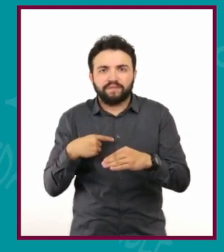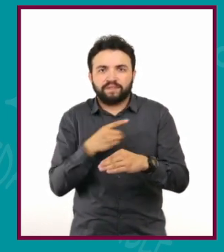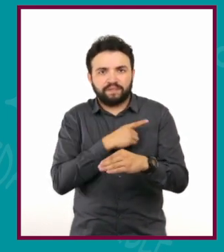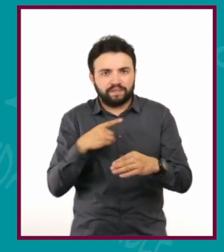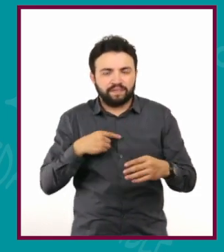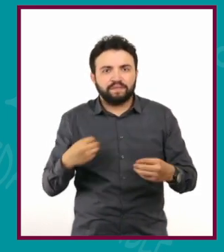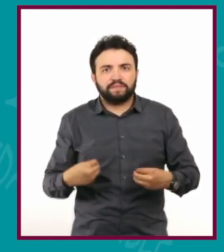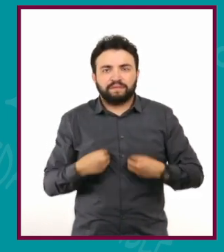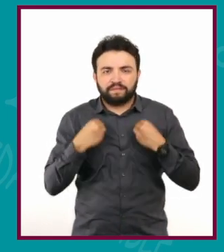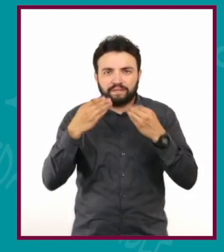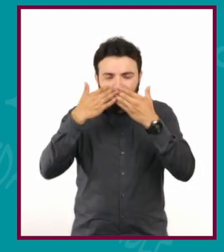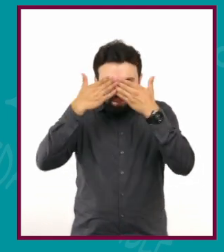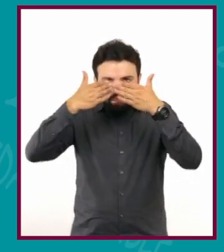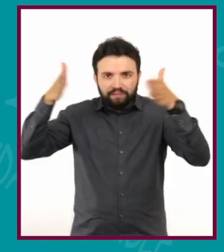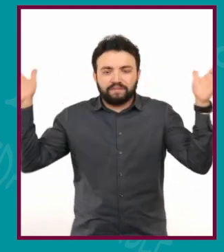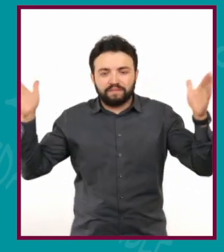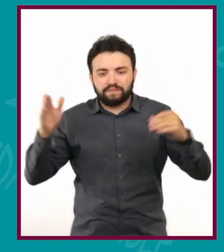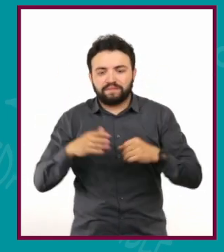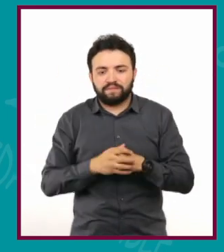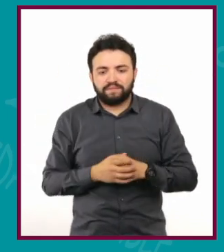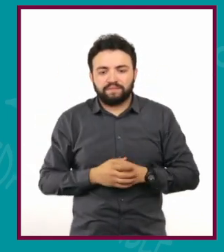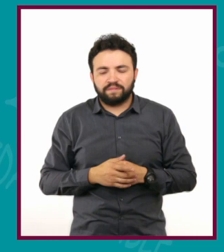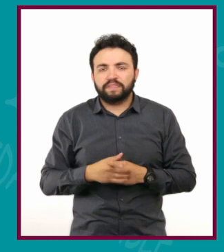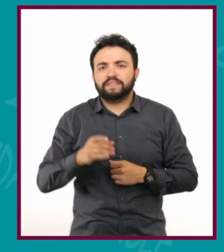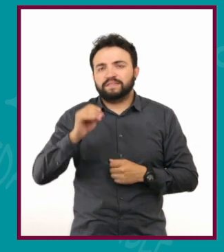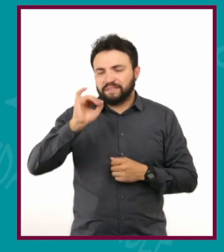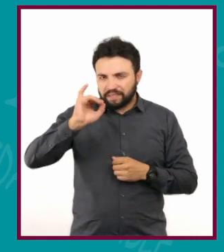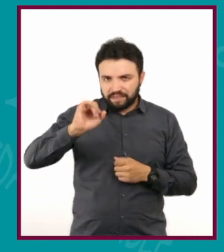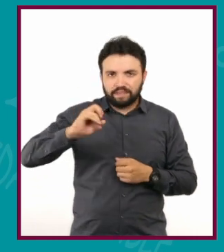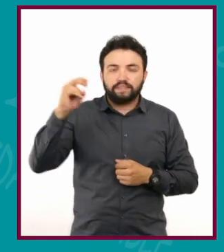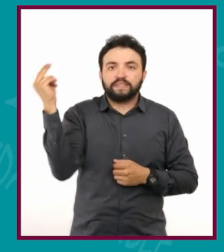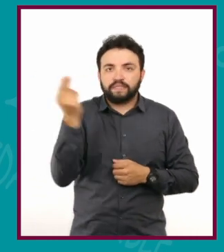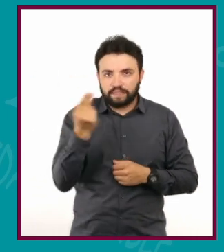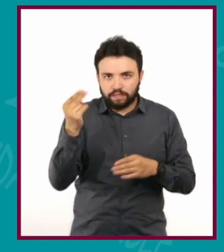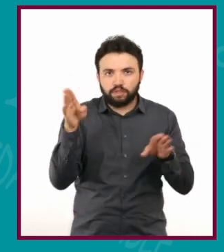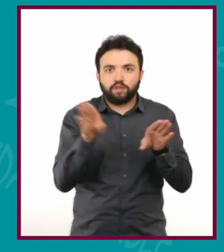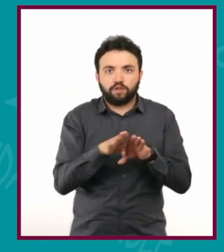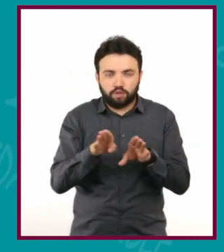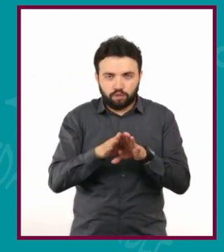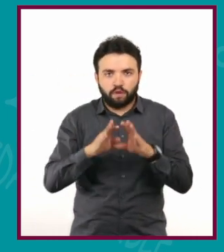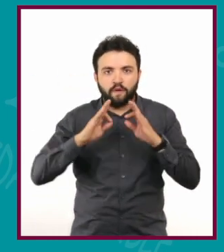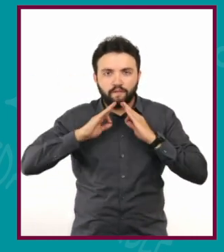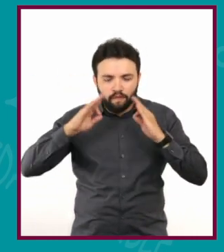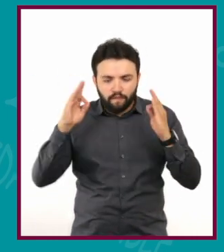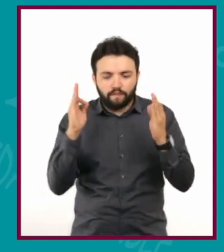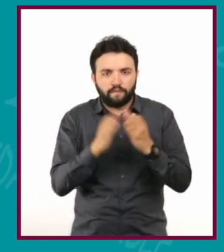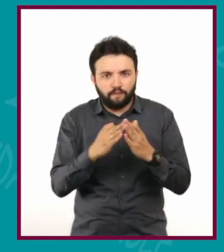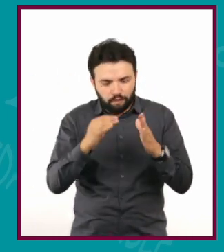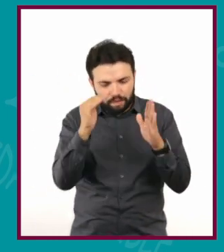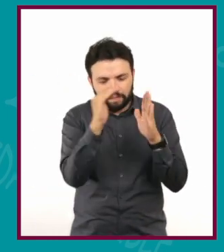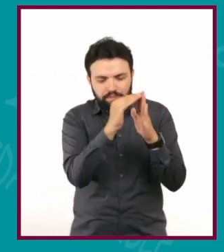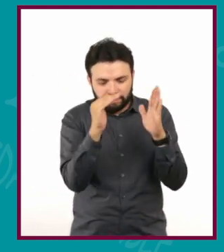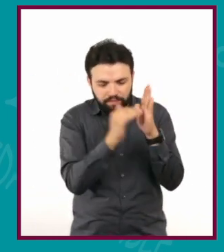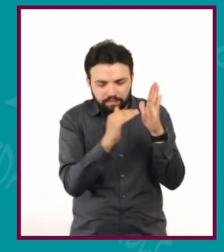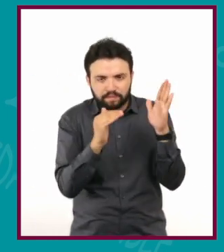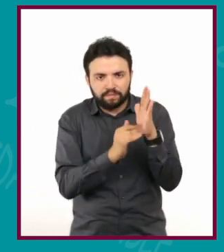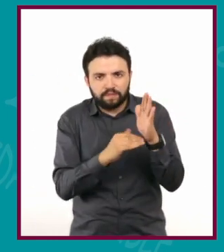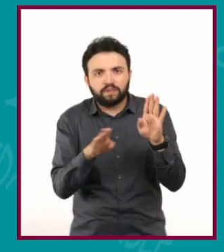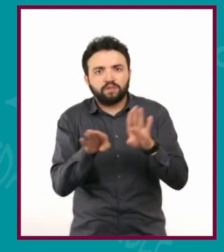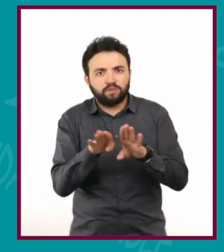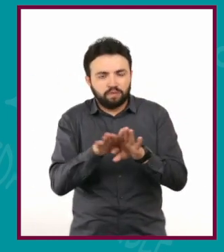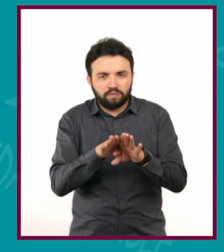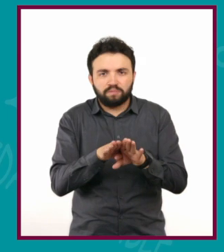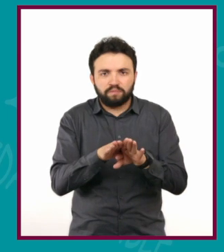dentro de ellos. Sí necesitamos estructura como sociedad, sí necesitamos